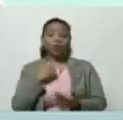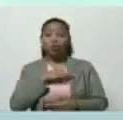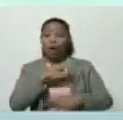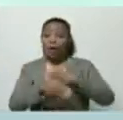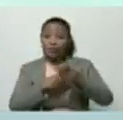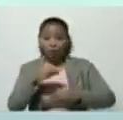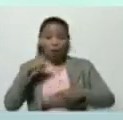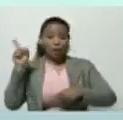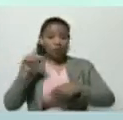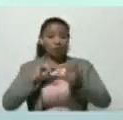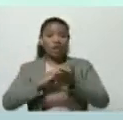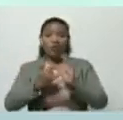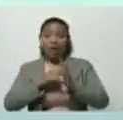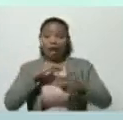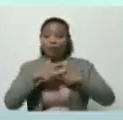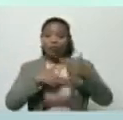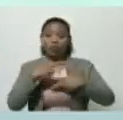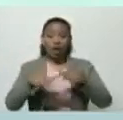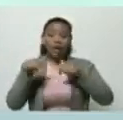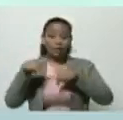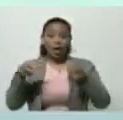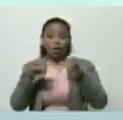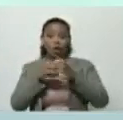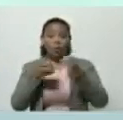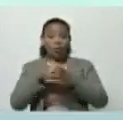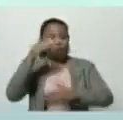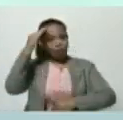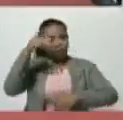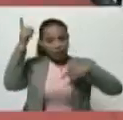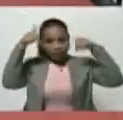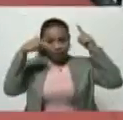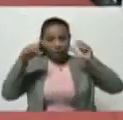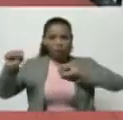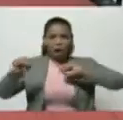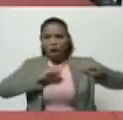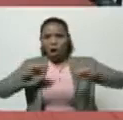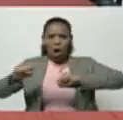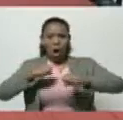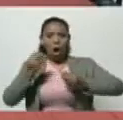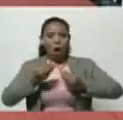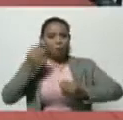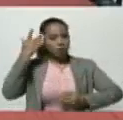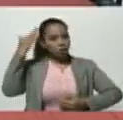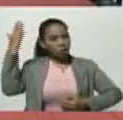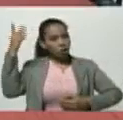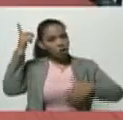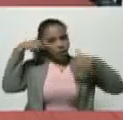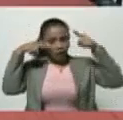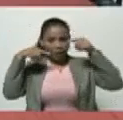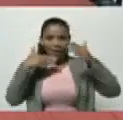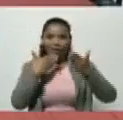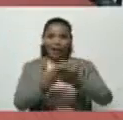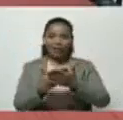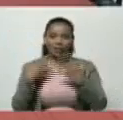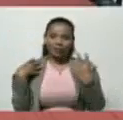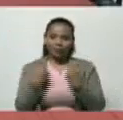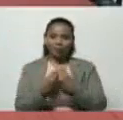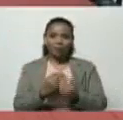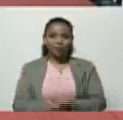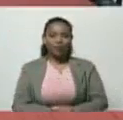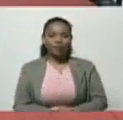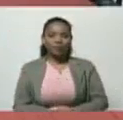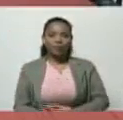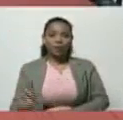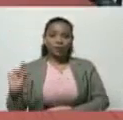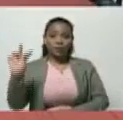es revolución. Es el partido comandante Chávez en acción, como soñó el comandante Chávez. Gracias, compañero. La